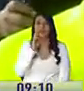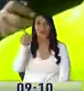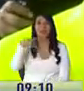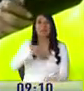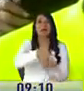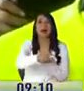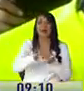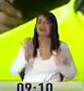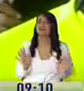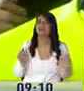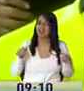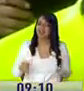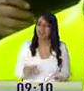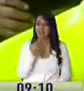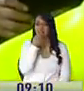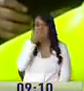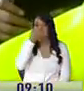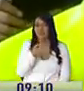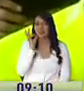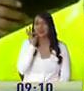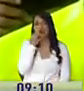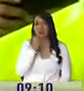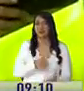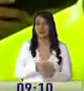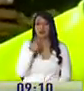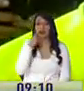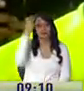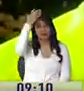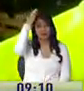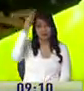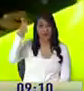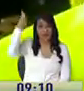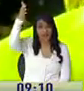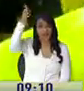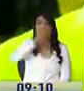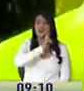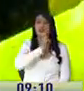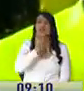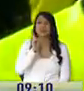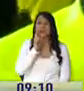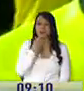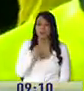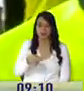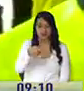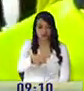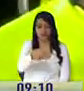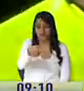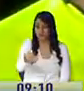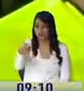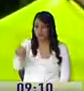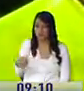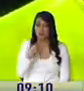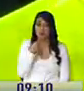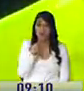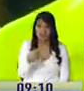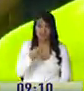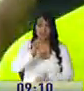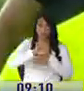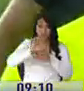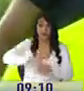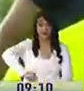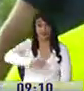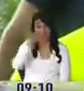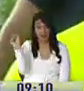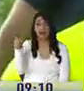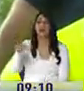algunas cosas de acá típicas claro era un señor Rubio alto de un restaurante nos dijó las tarjetas y dijo que si es que Ecuador ganaba